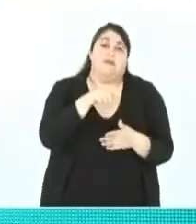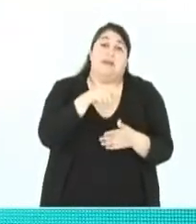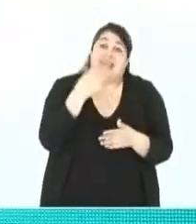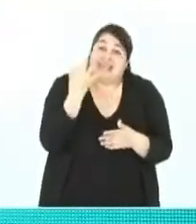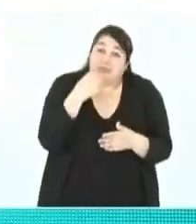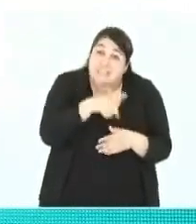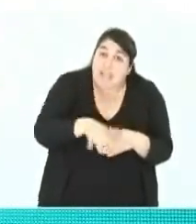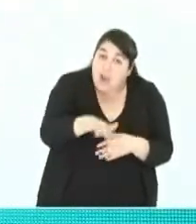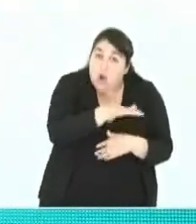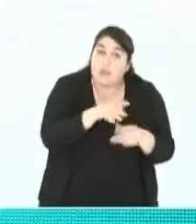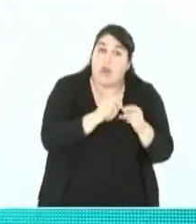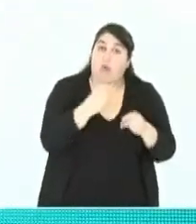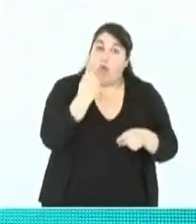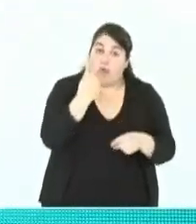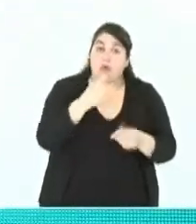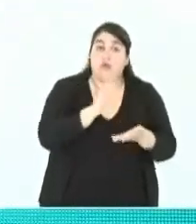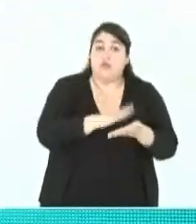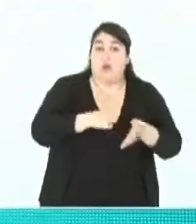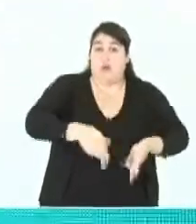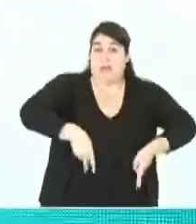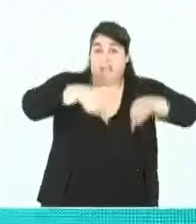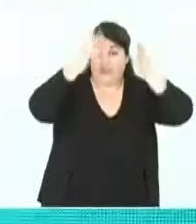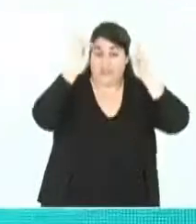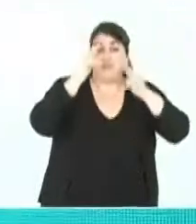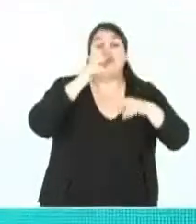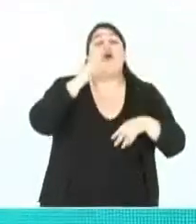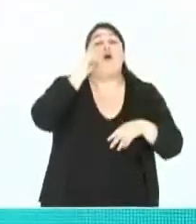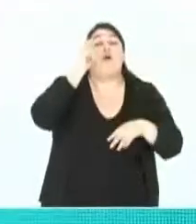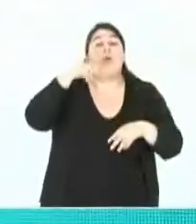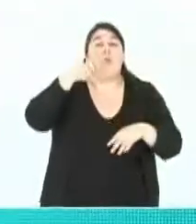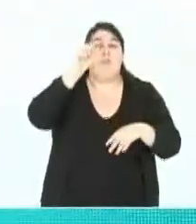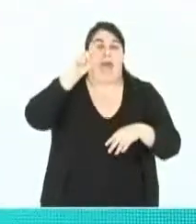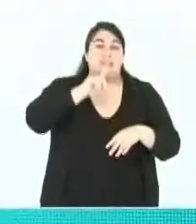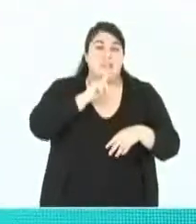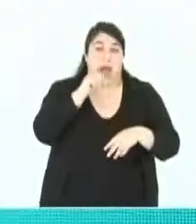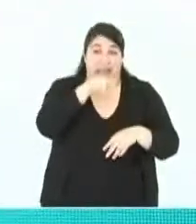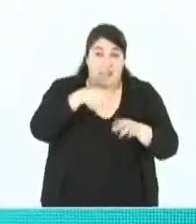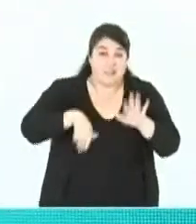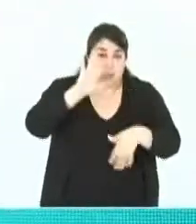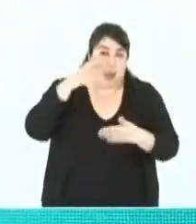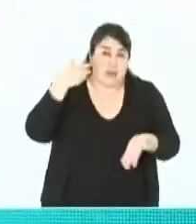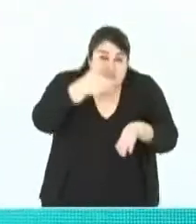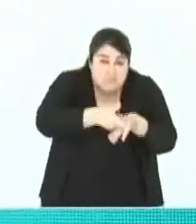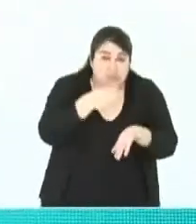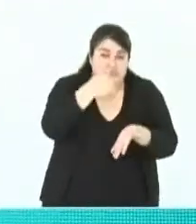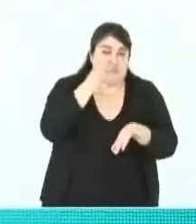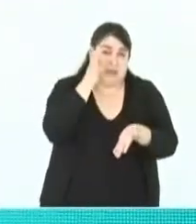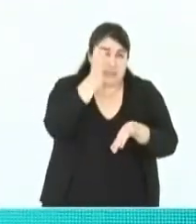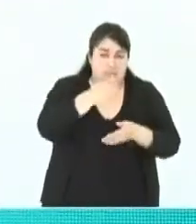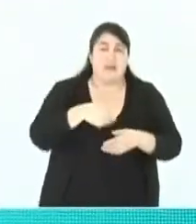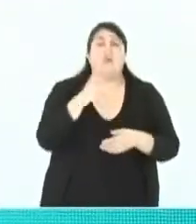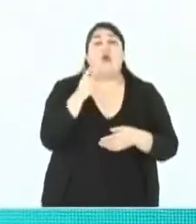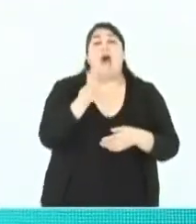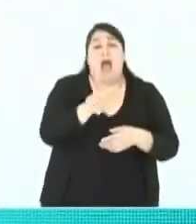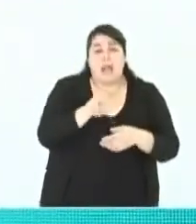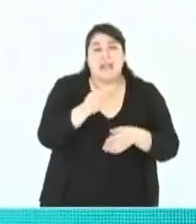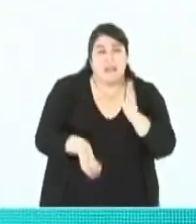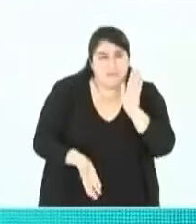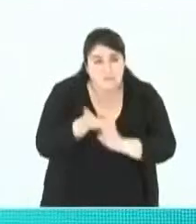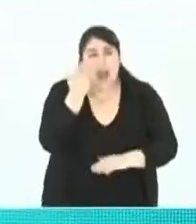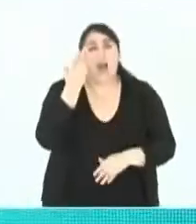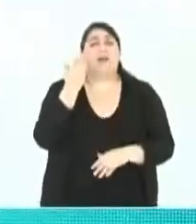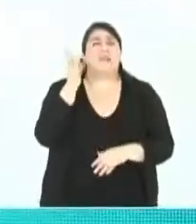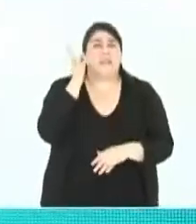particular en la Comuna 1, que es el edificio de Plata, que fue entregado de capital financiero. Eso se da en un contexto en el cual aumentan los alquileres, se disparan